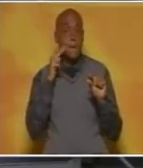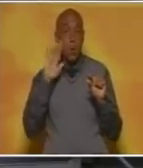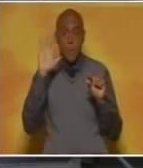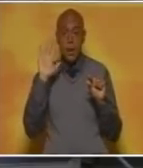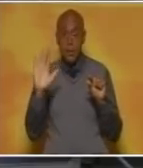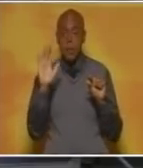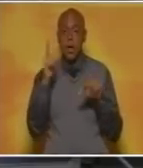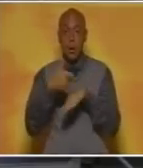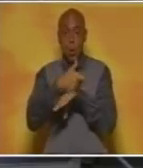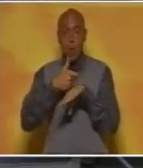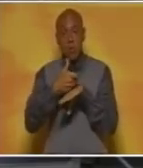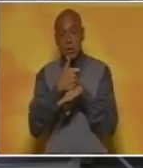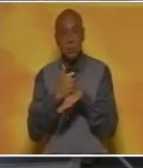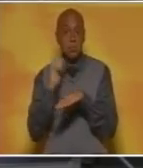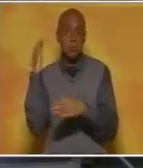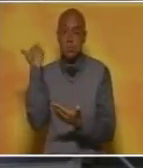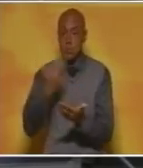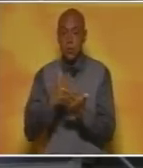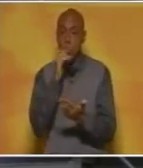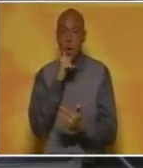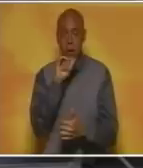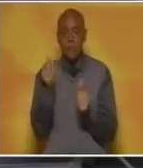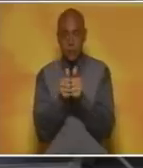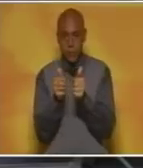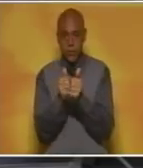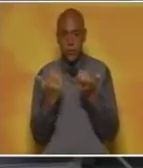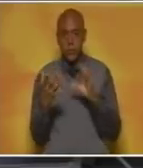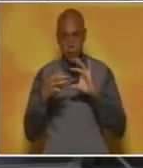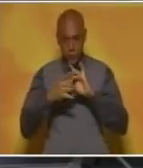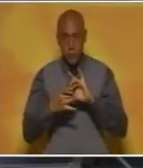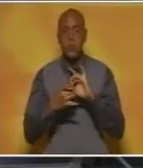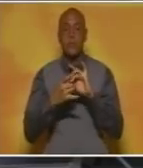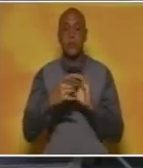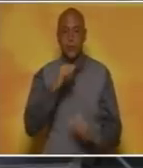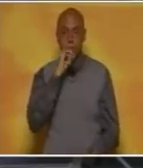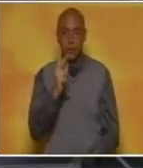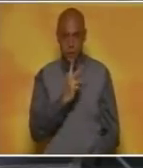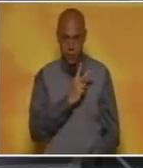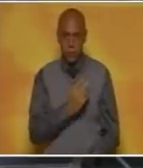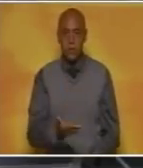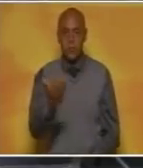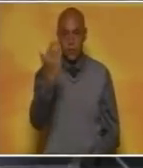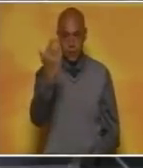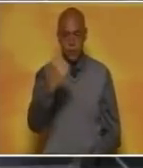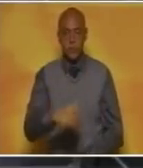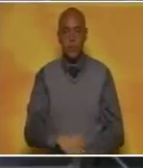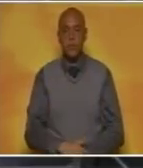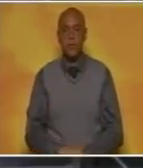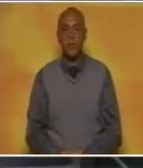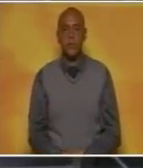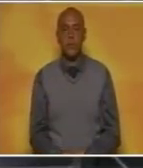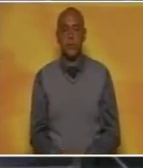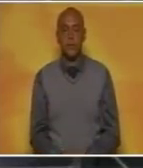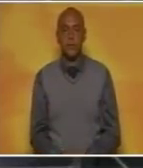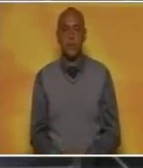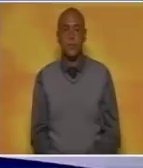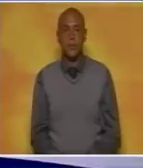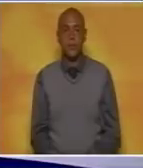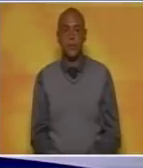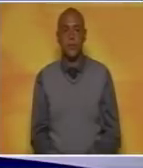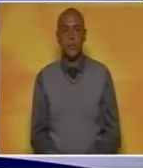autoridades regionales. Del estado Monagas, en alianza con TV Plus y en la cámara Tomás Romero. Luis Bustamante, Noticiero Venevisión.